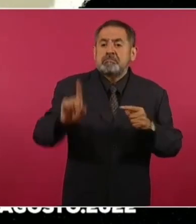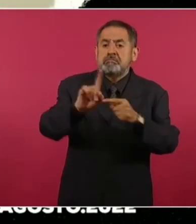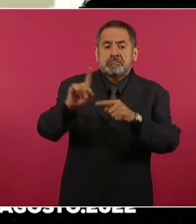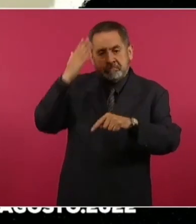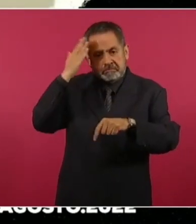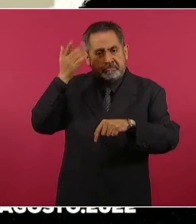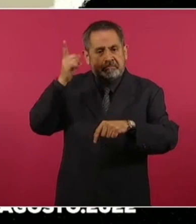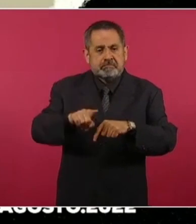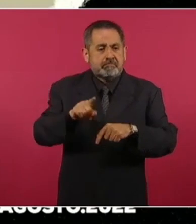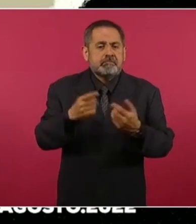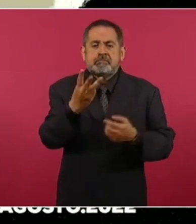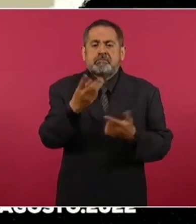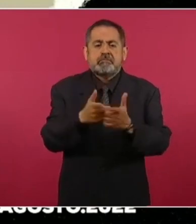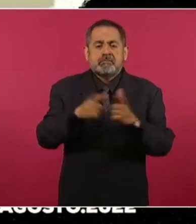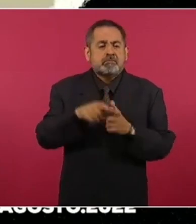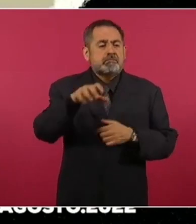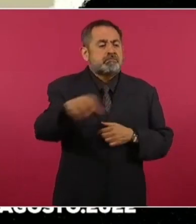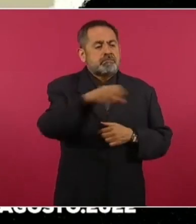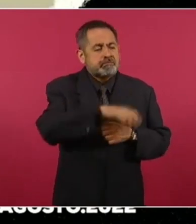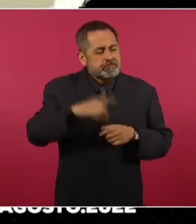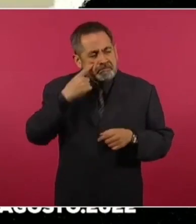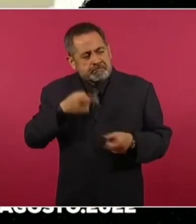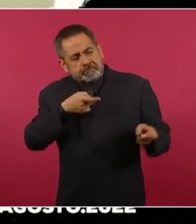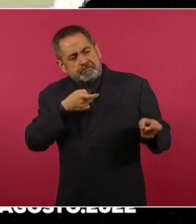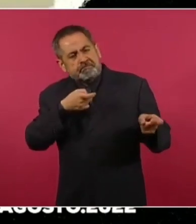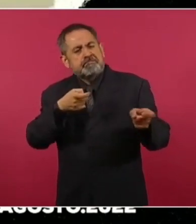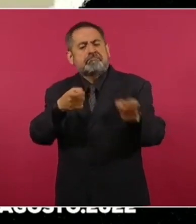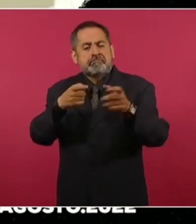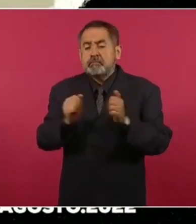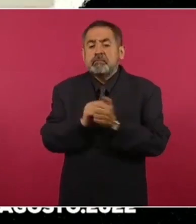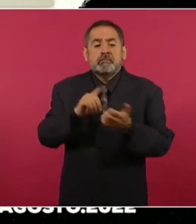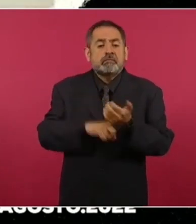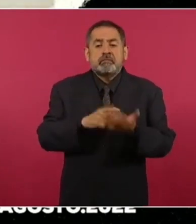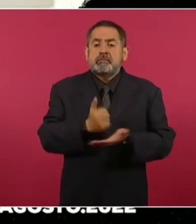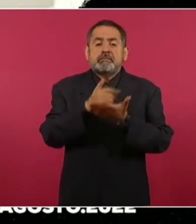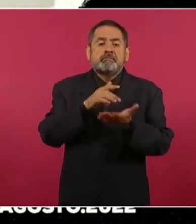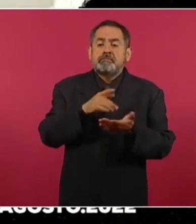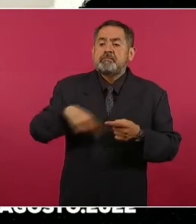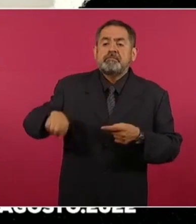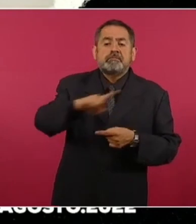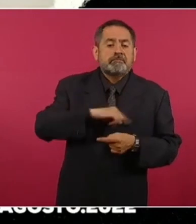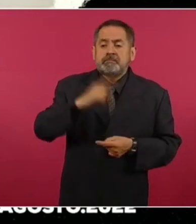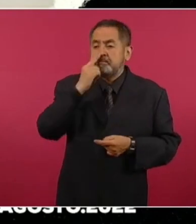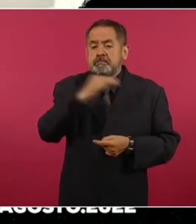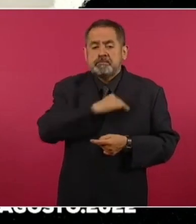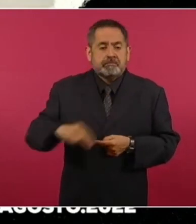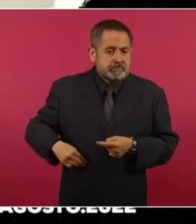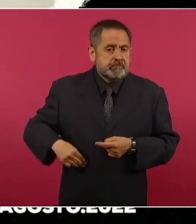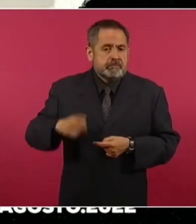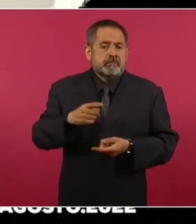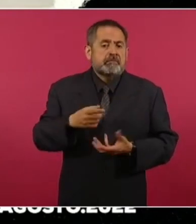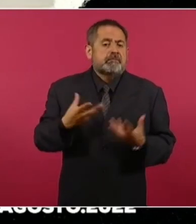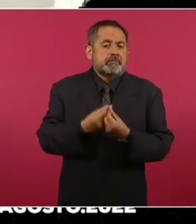al menos 3 células de halcones y sicarios con el apoyo de distintas policías municipales y agentes